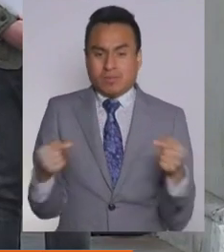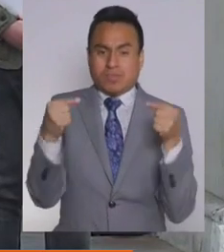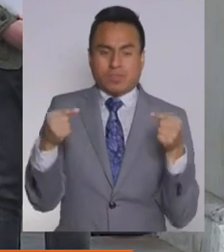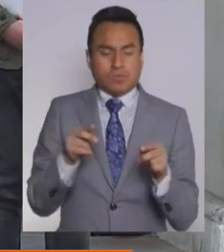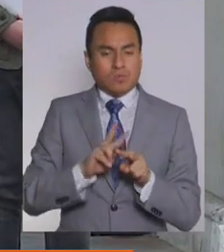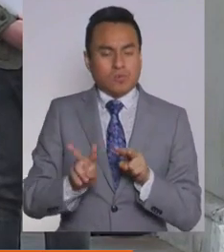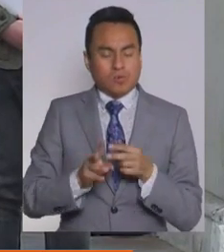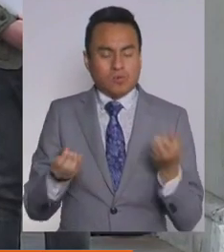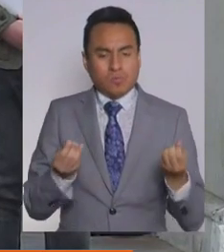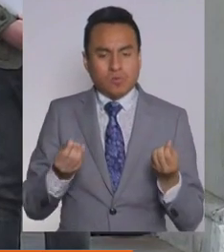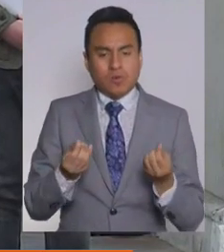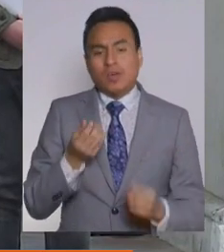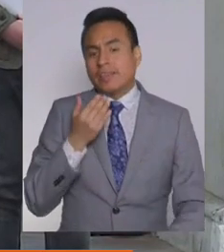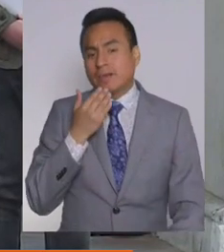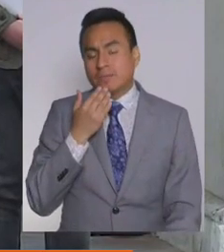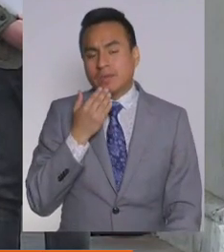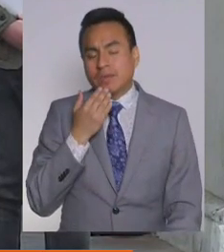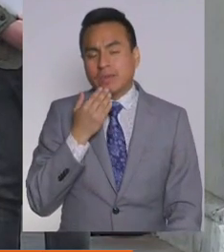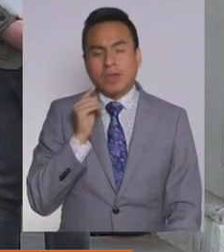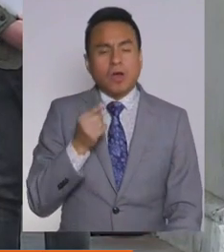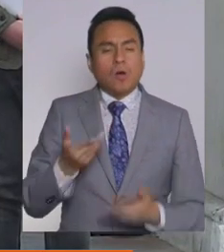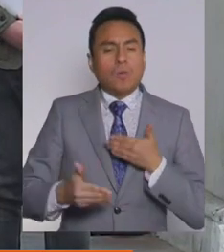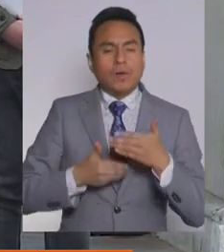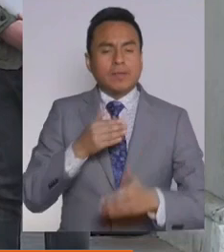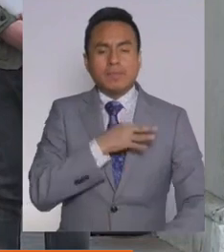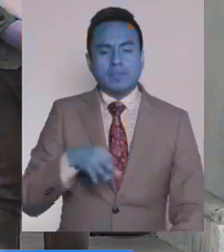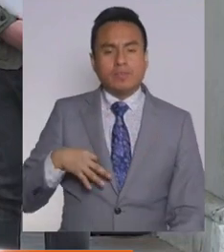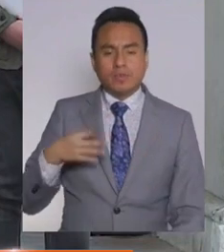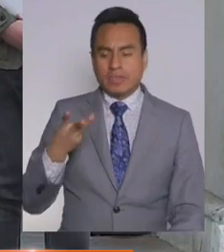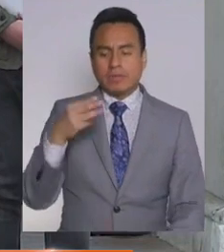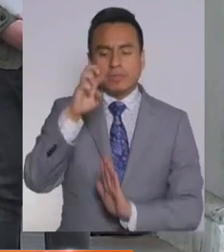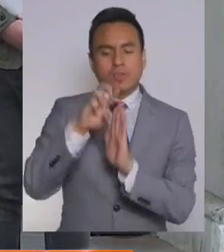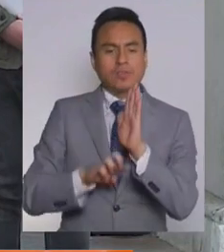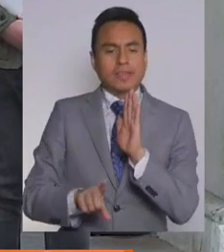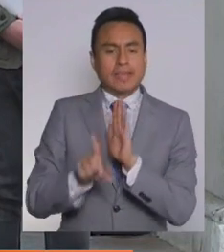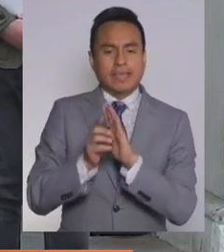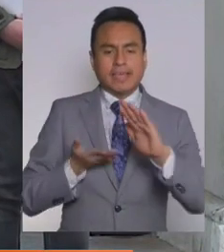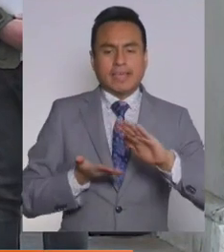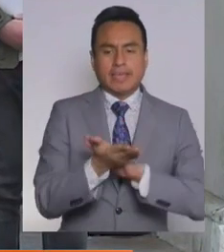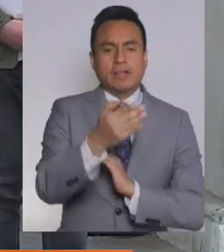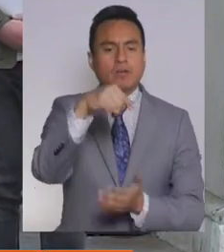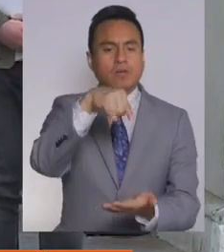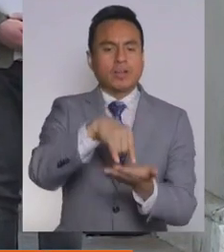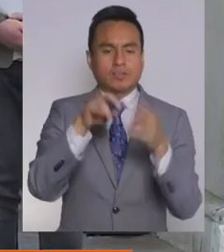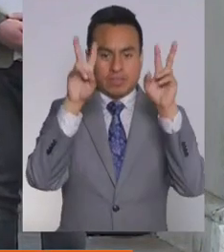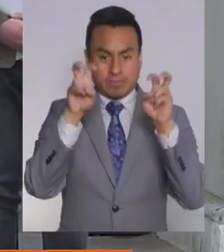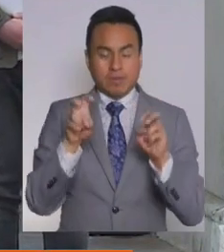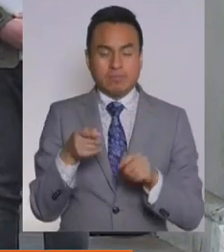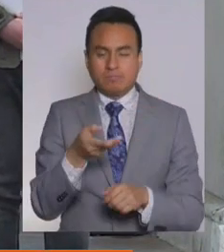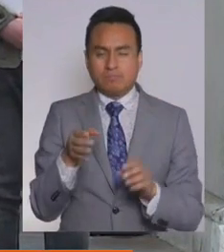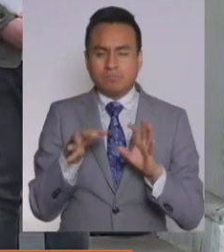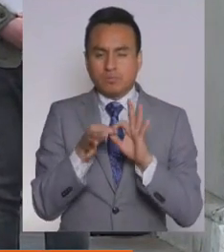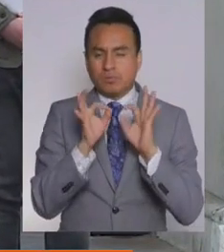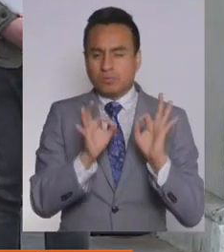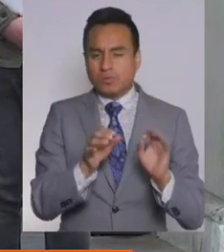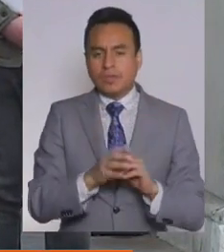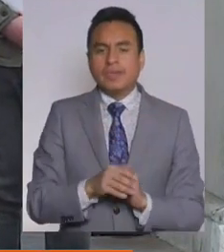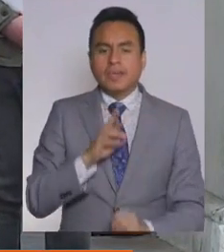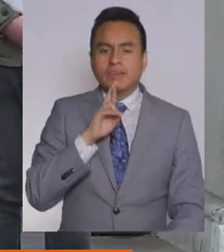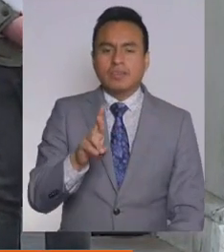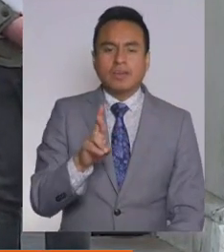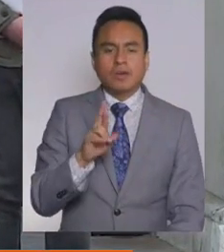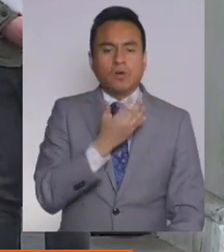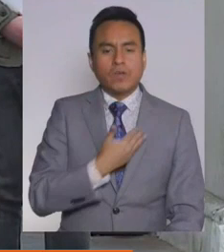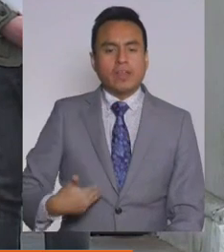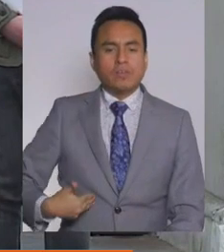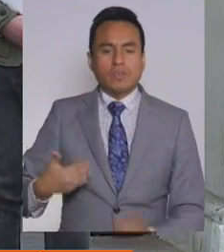conflicto? Y finalmente, ministro, ¿cómo avanzan los 13 proyectos de ley en el Congreso respecto a esta materia? Lo hemos dicho, siempre para el